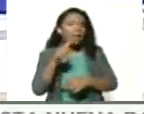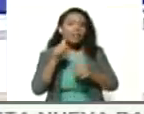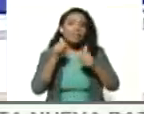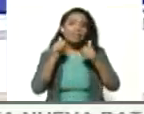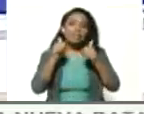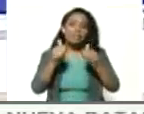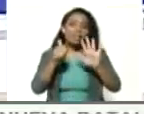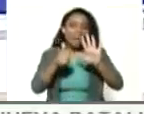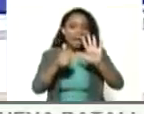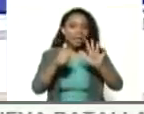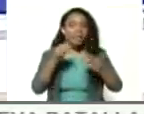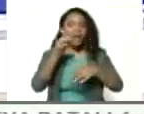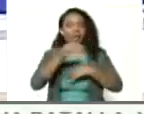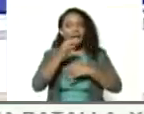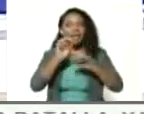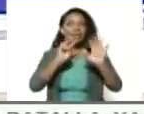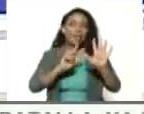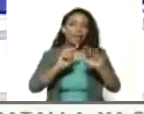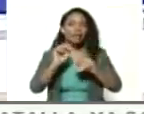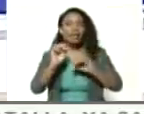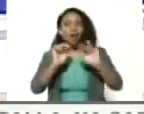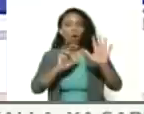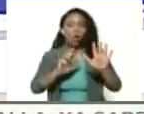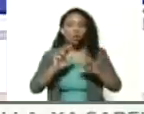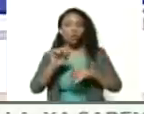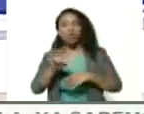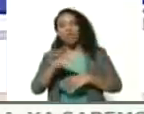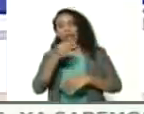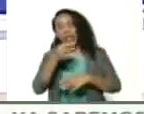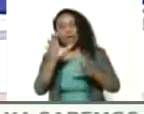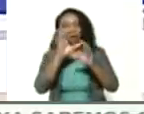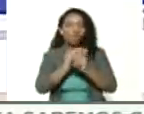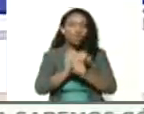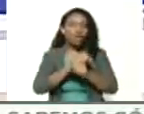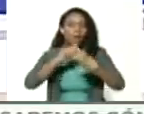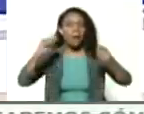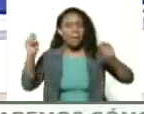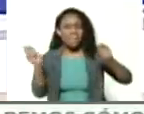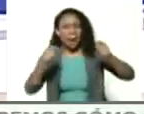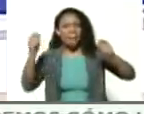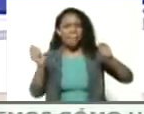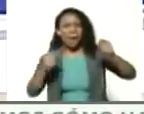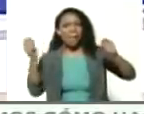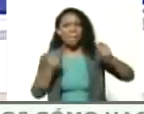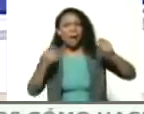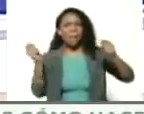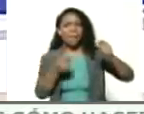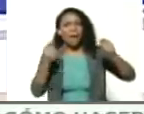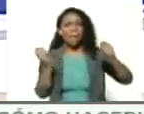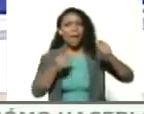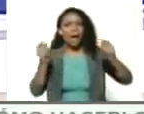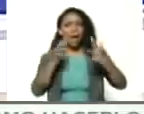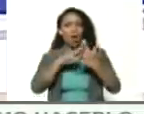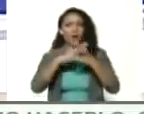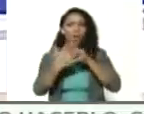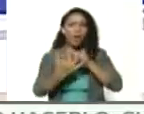tarde, 7 de la tarde, 8 de la noche, un cacerolazo estruendoso en los